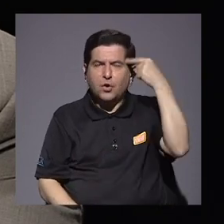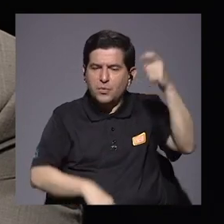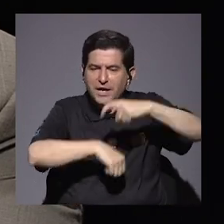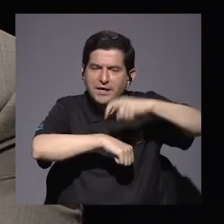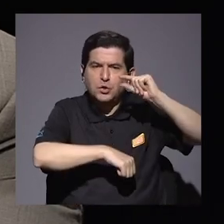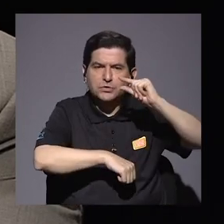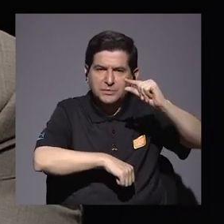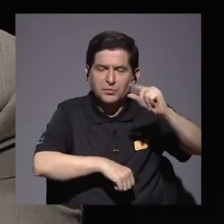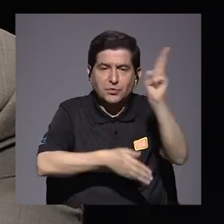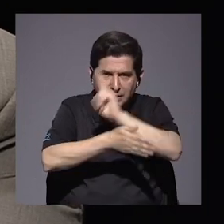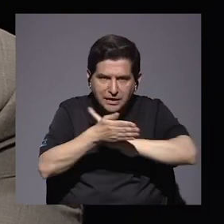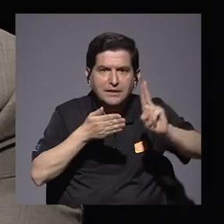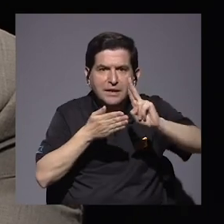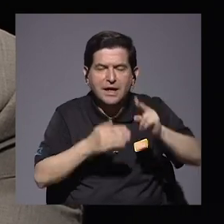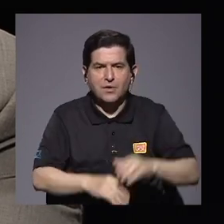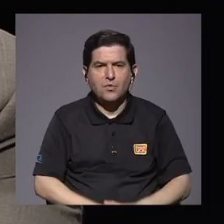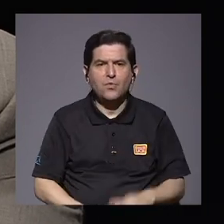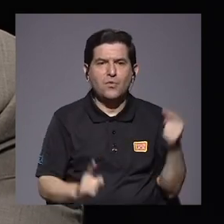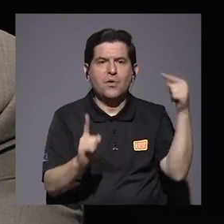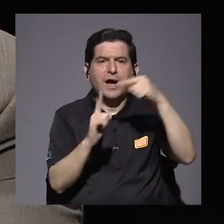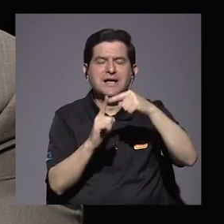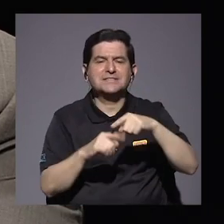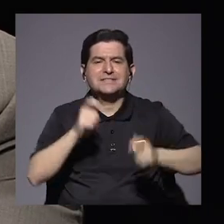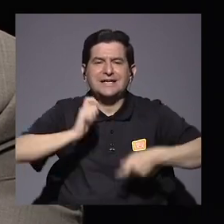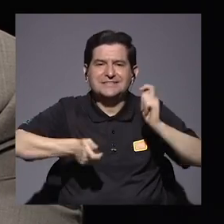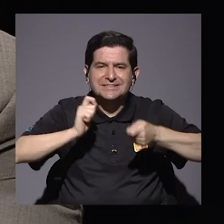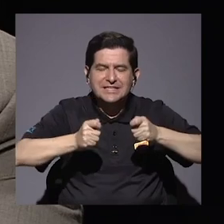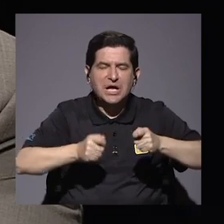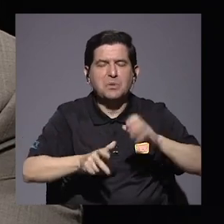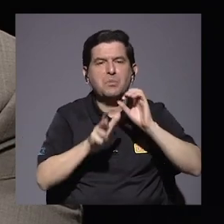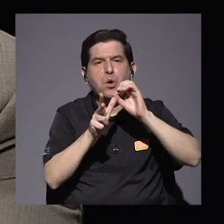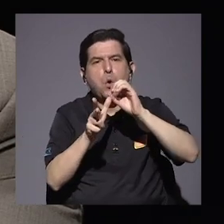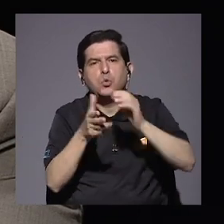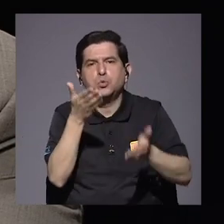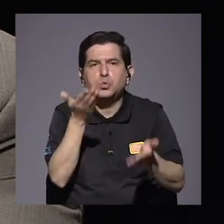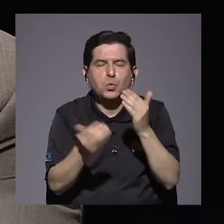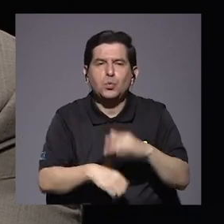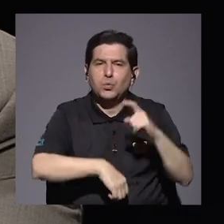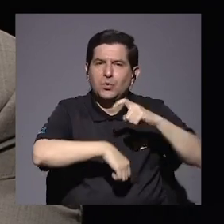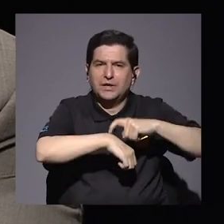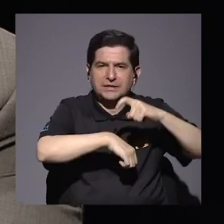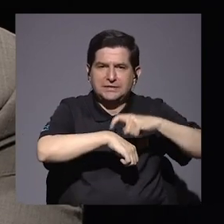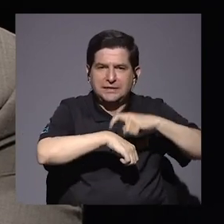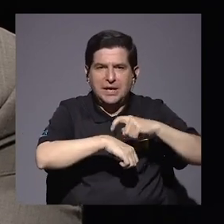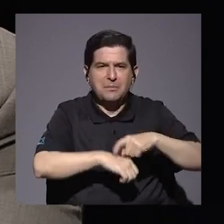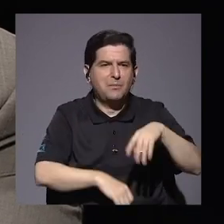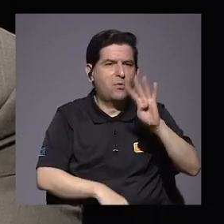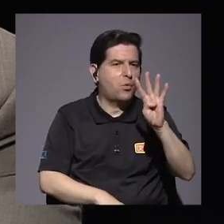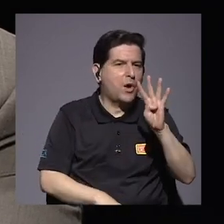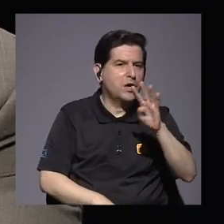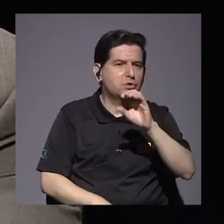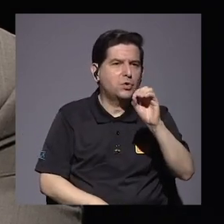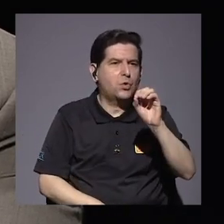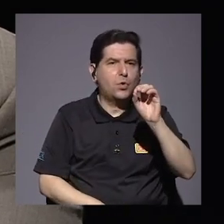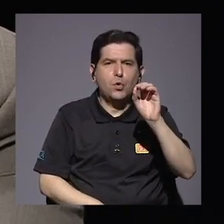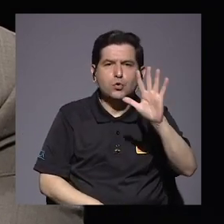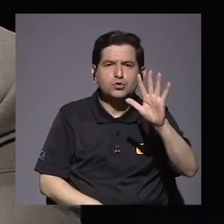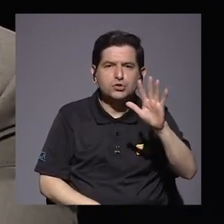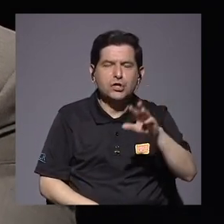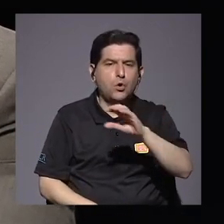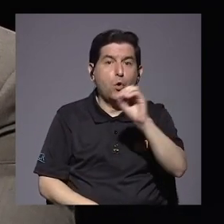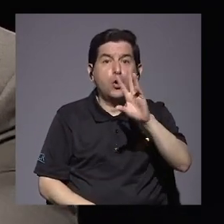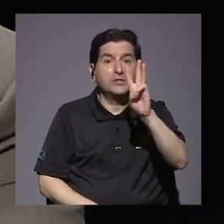de transición debería de llegar hasta el mes de septiembre, octubre. Hablamos de un periodo de 4, 5, 6 meses.